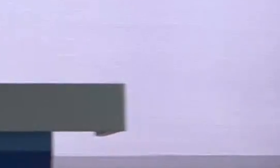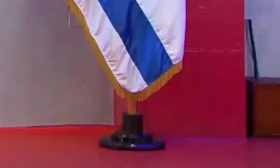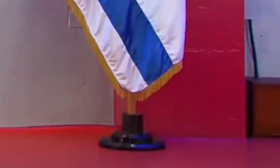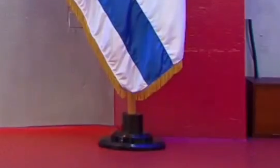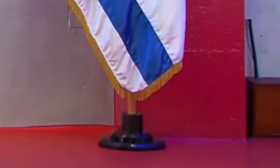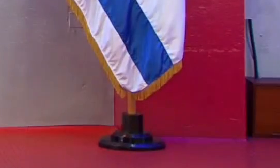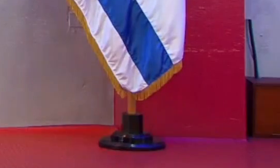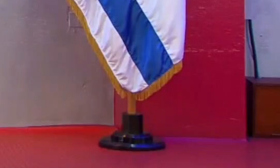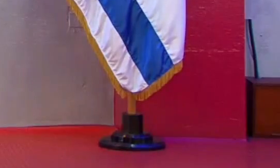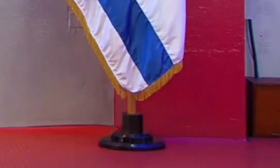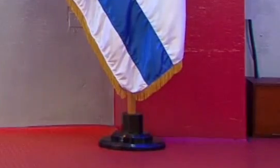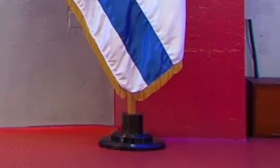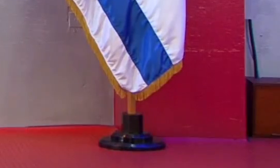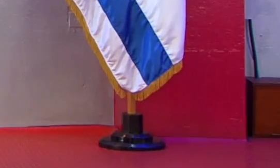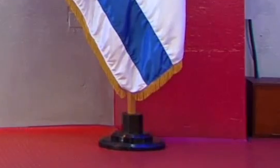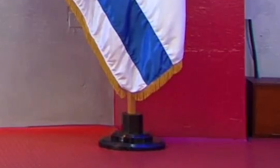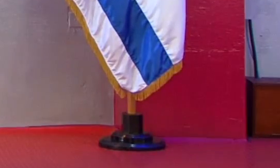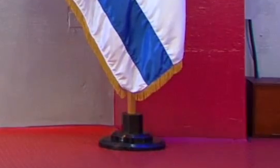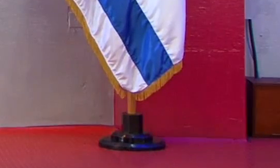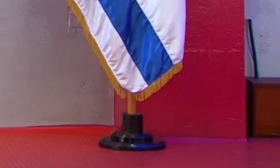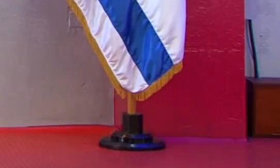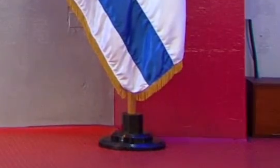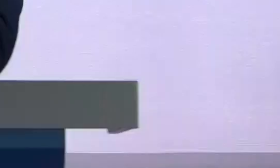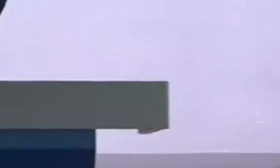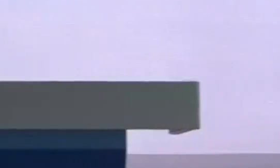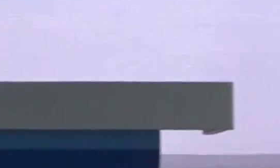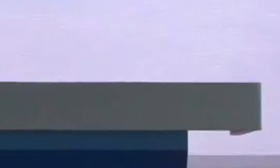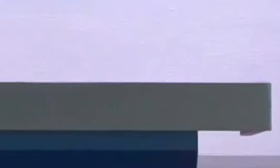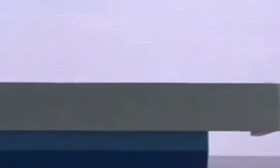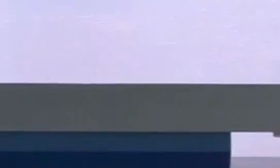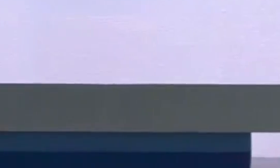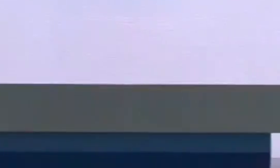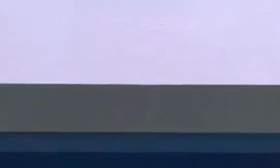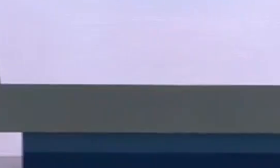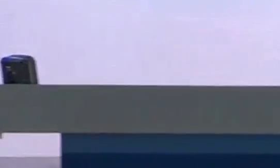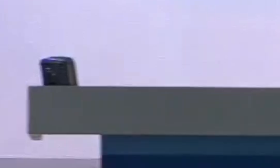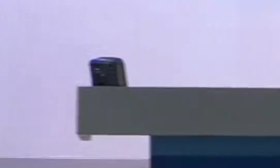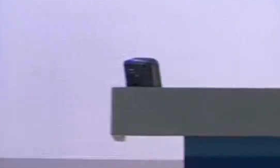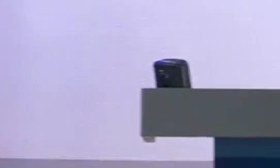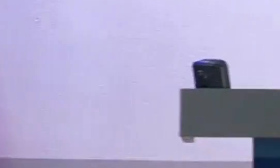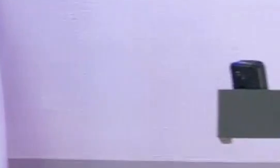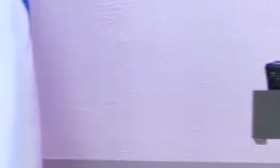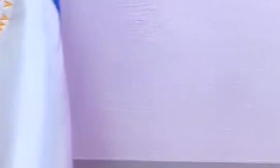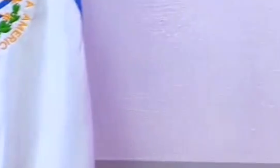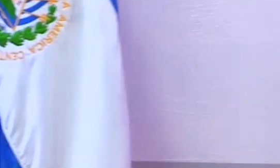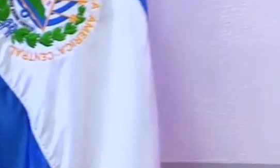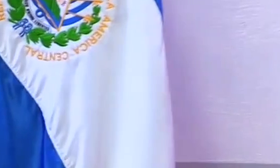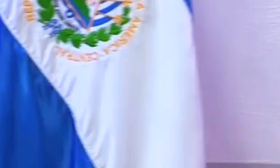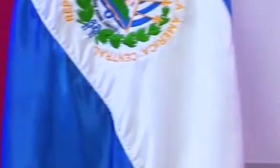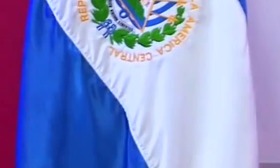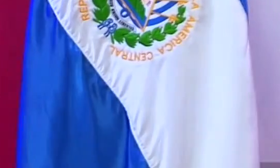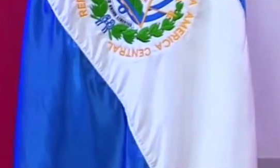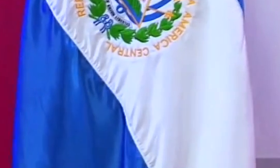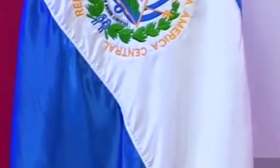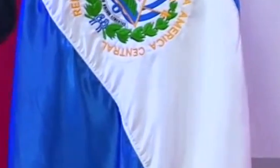libro de jueces capítulo 14 versículos del 1 en adelante ya podrán imaginarse de quién vamos a hablar y vamos